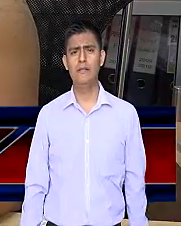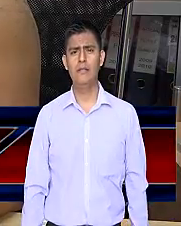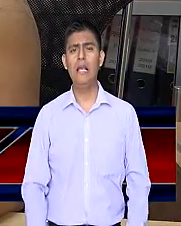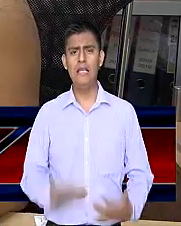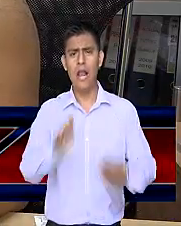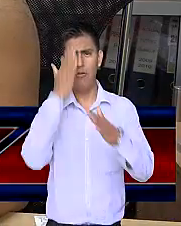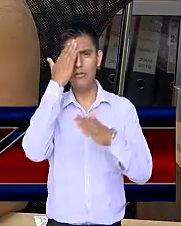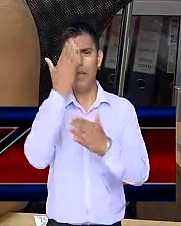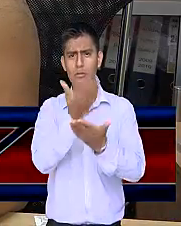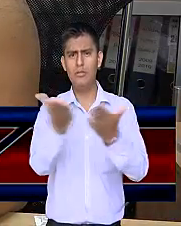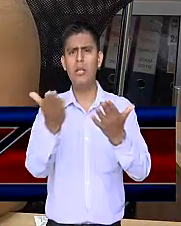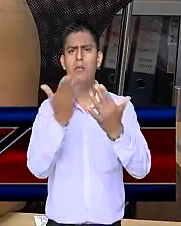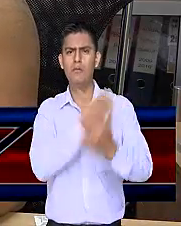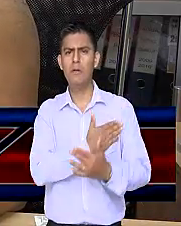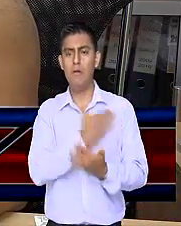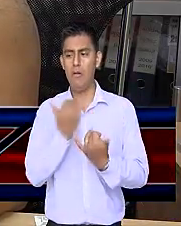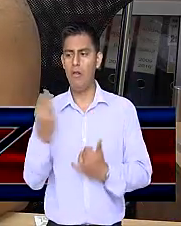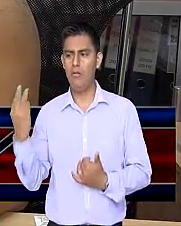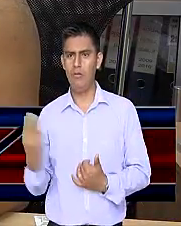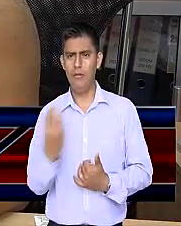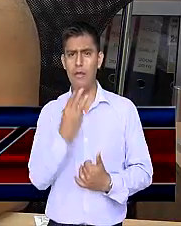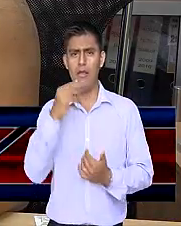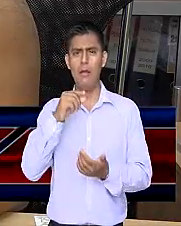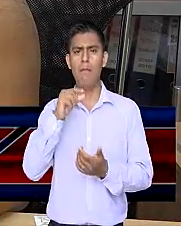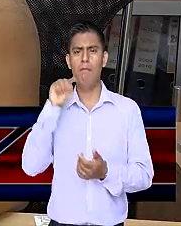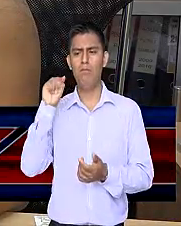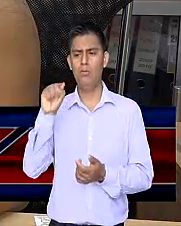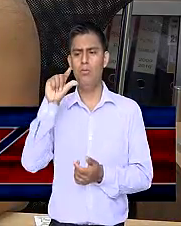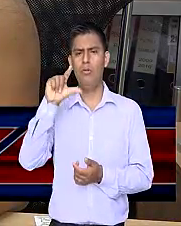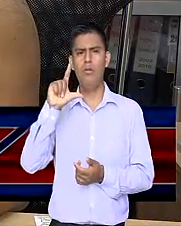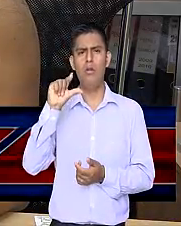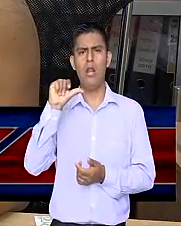saben, acceda ahora mismo a